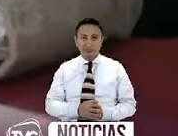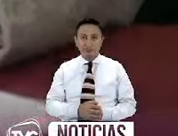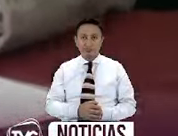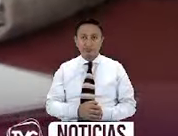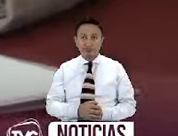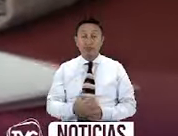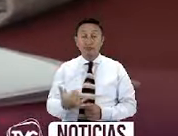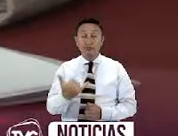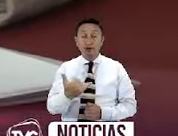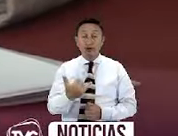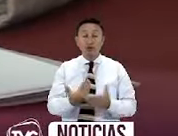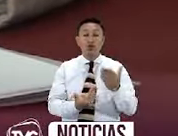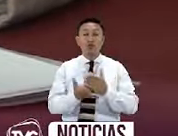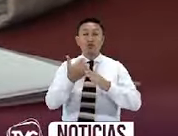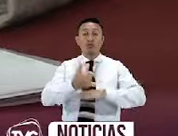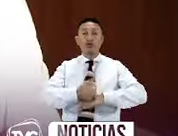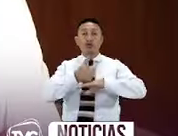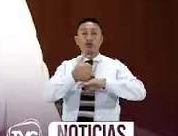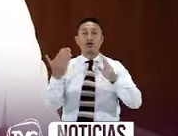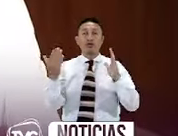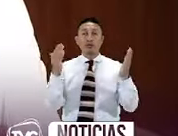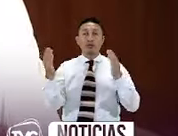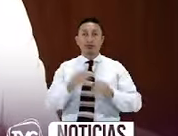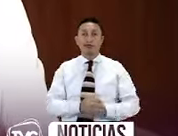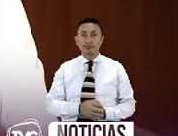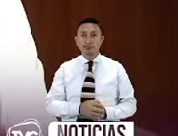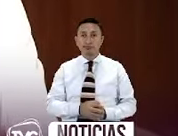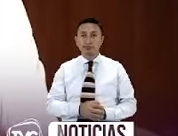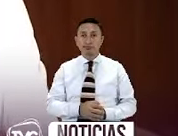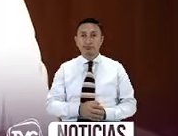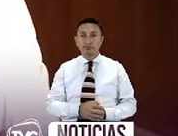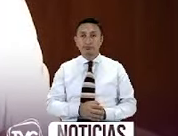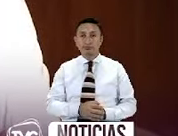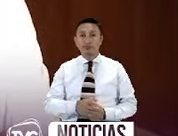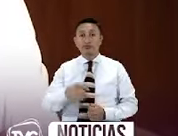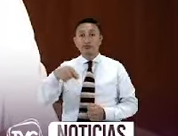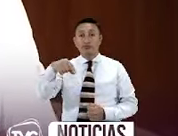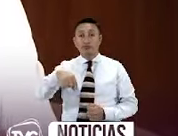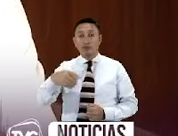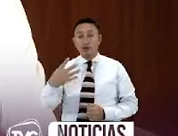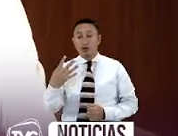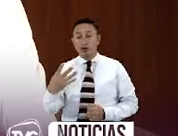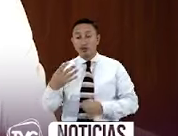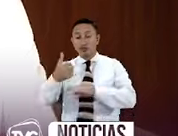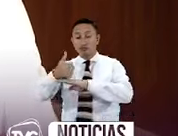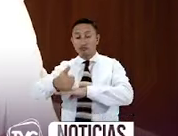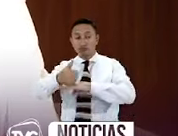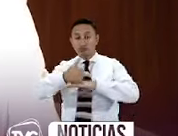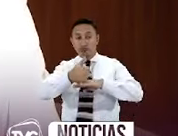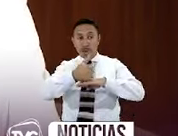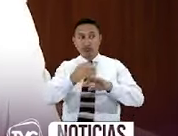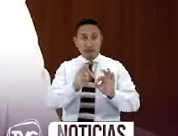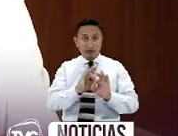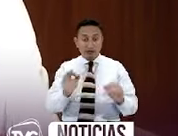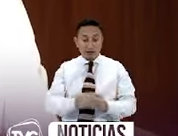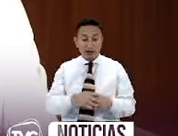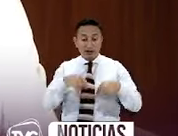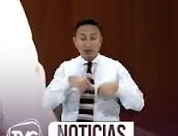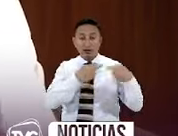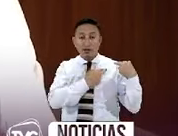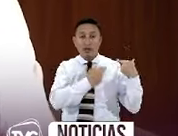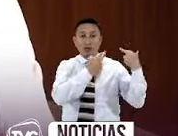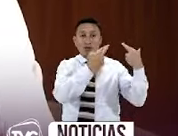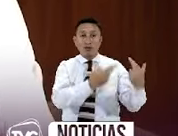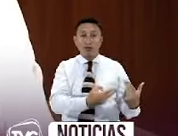designar autoridades encargadas. En vista de que hay ausencia definitiva de las cuatro principales autoridades, se debe encargar al decano más